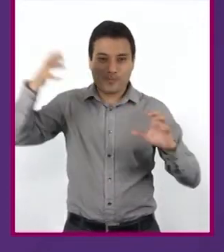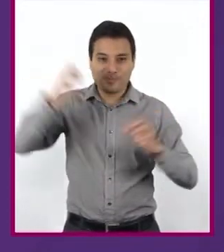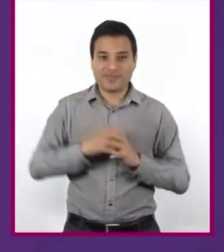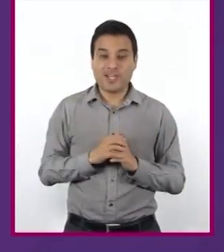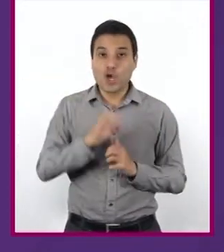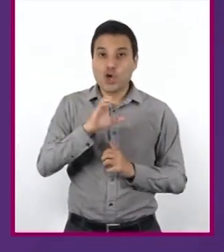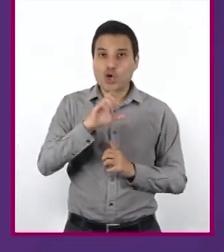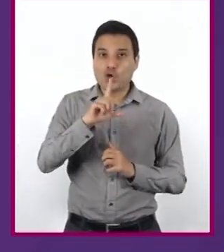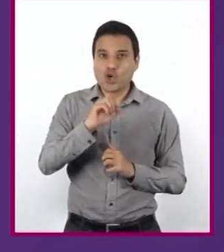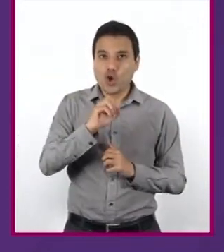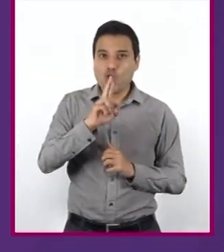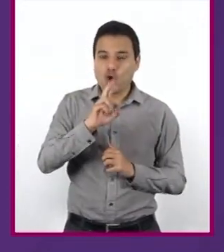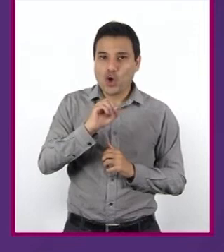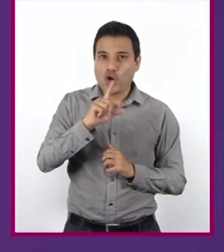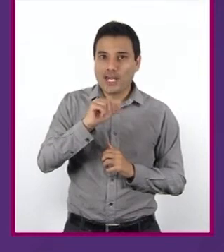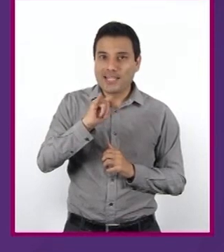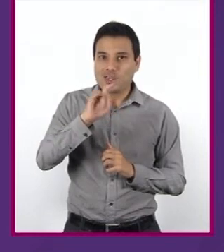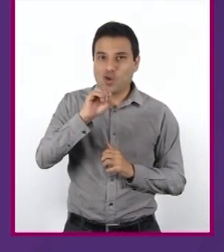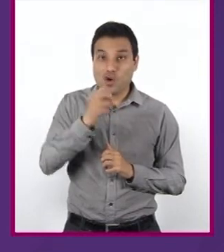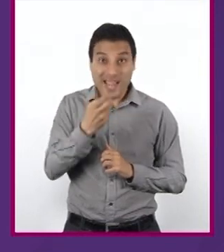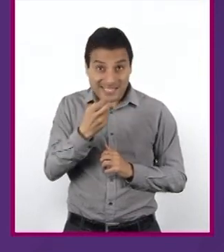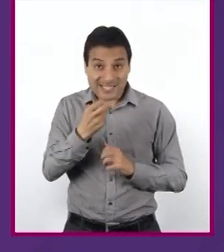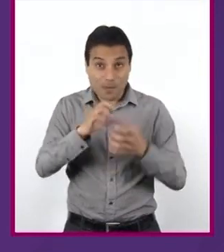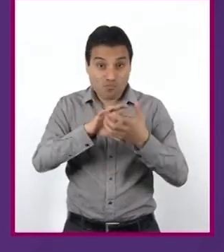cloro-litio, que es estable.